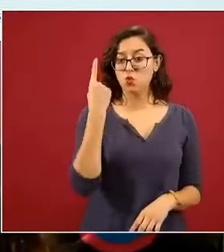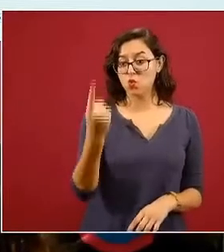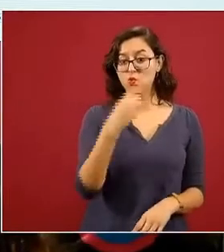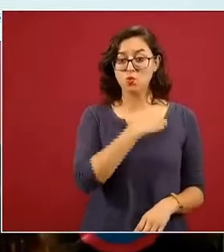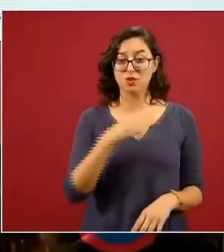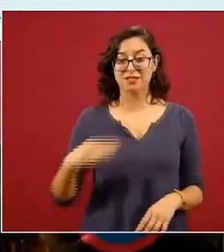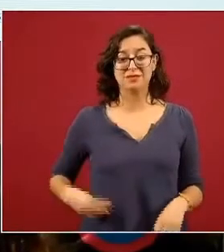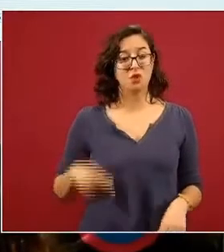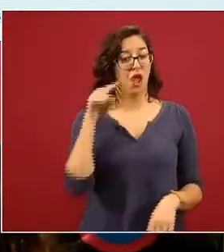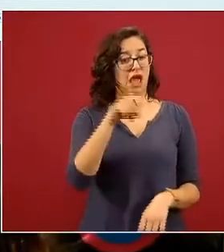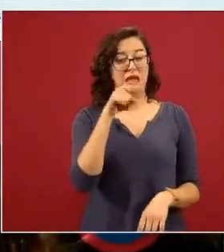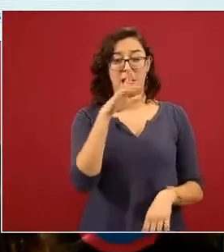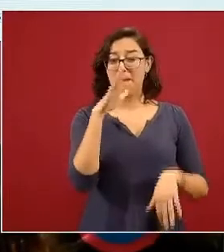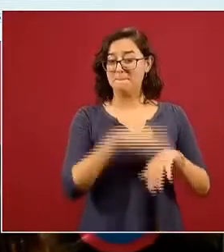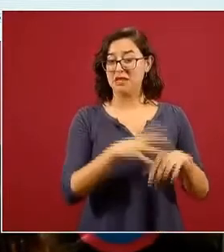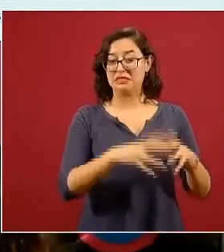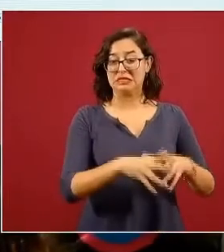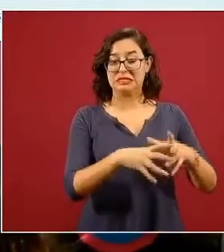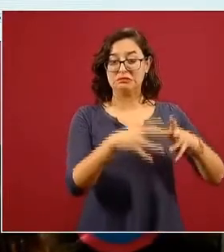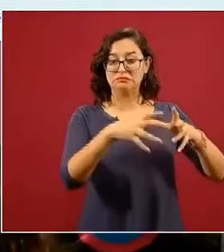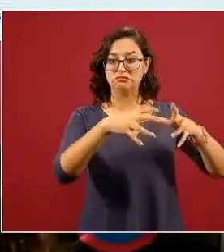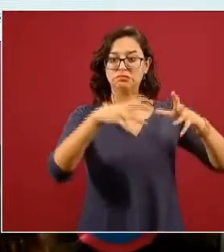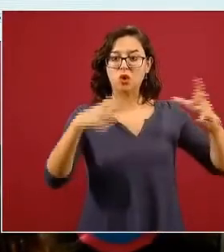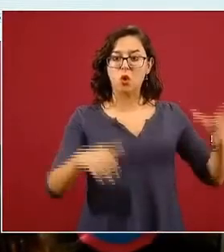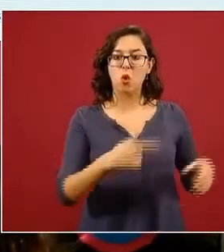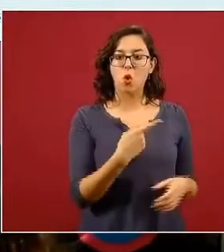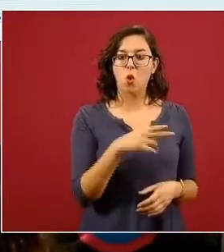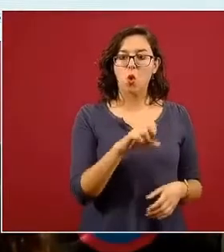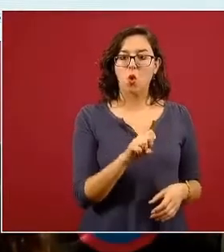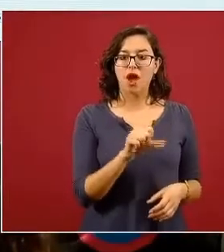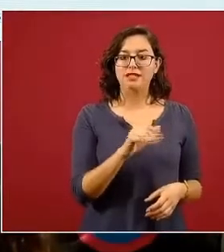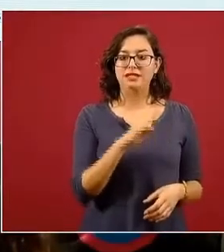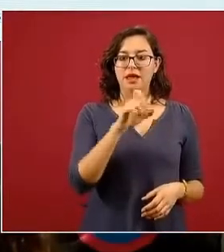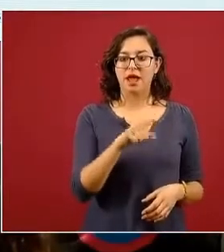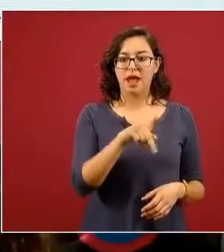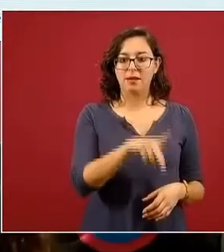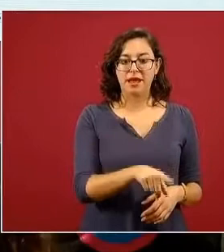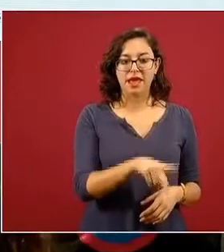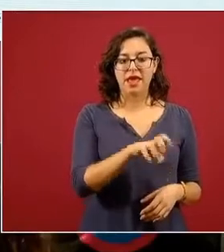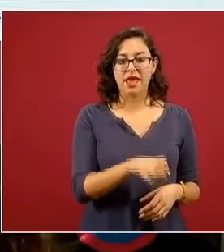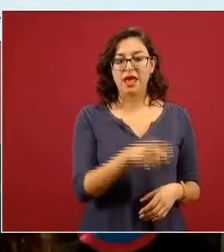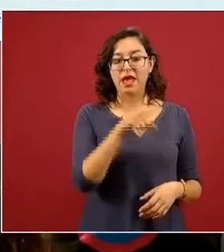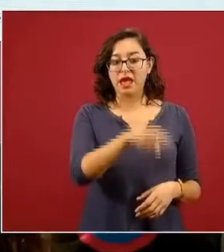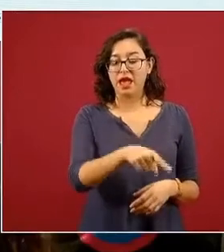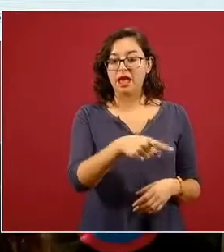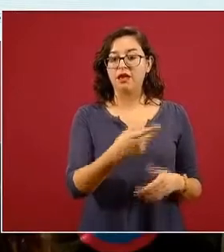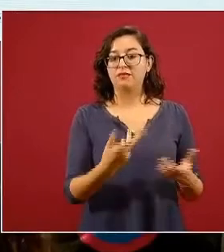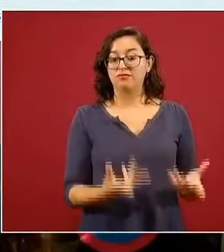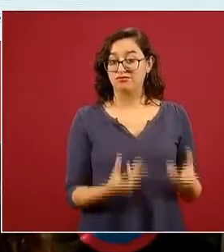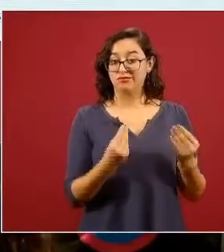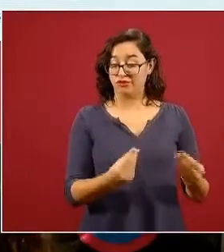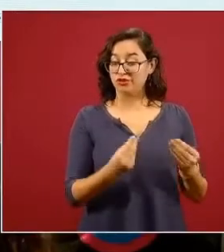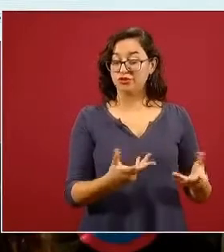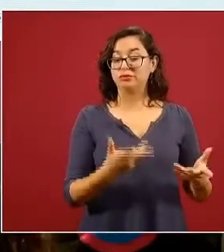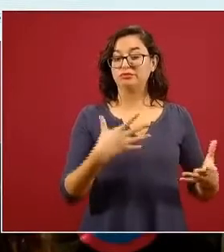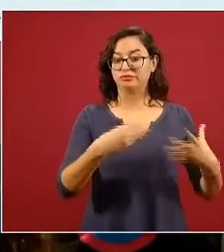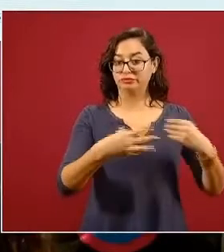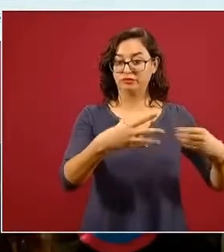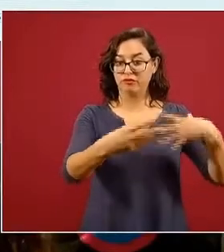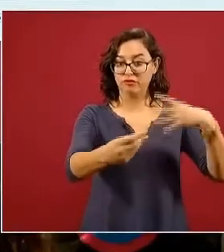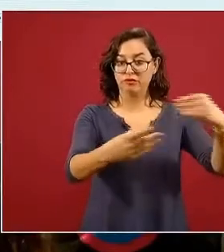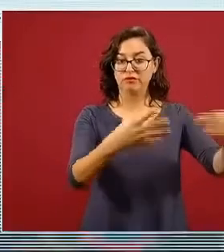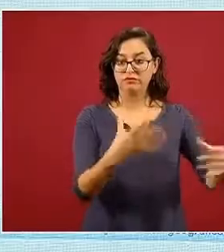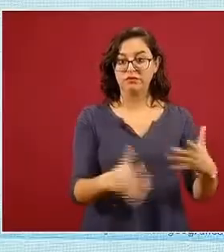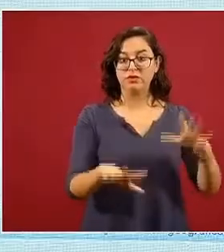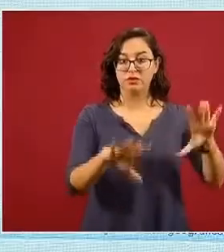principal contribución, que fue Guasave, en términos de la incidencia, no del número de casos, ojo, pero sí de la incidencia,